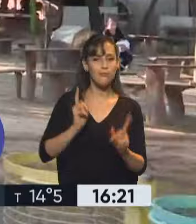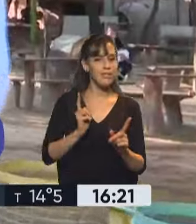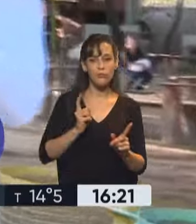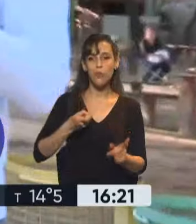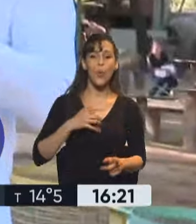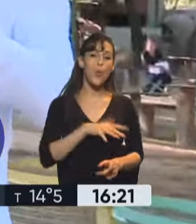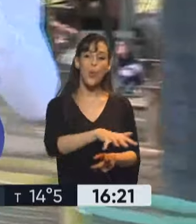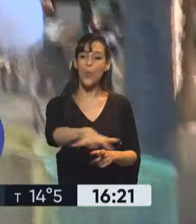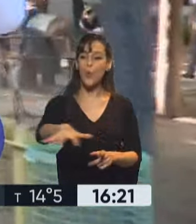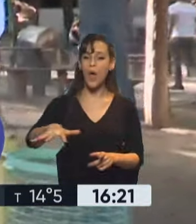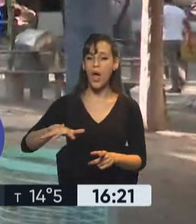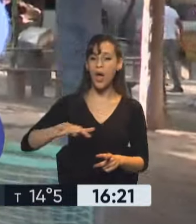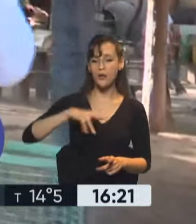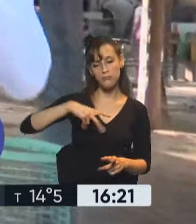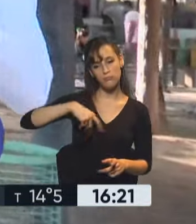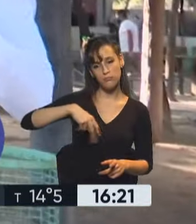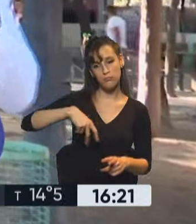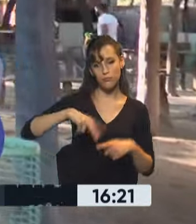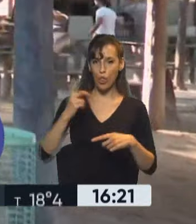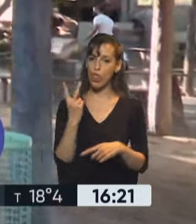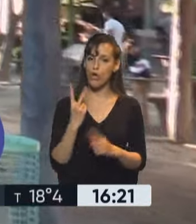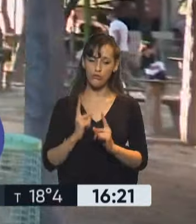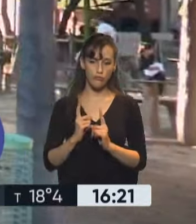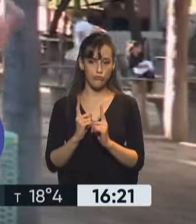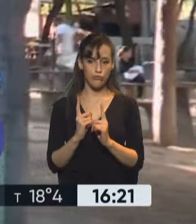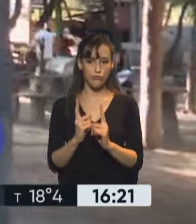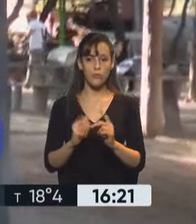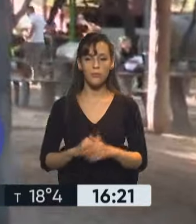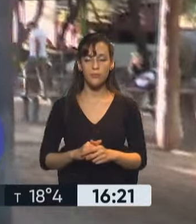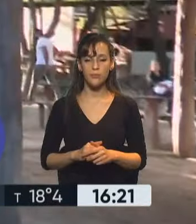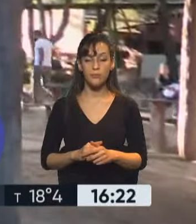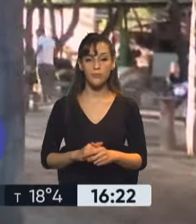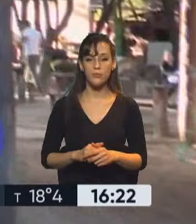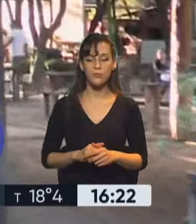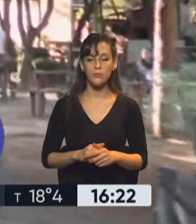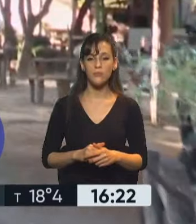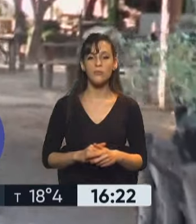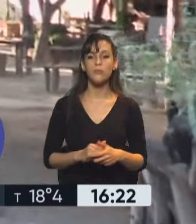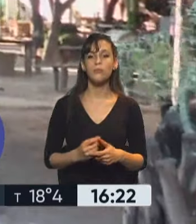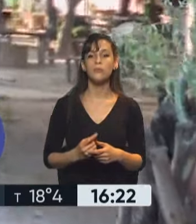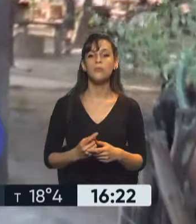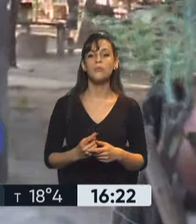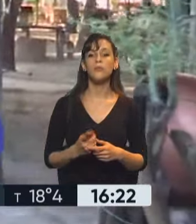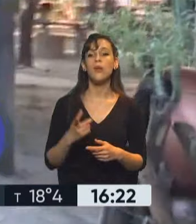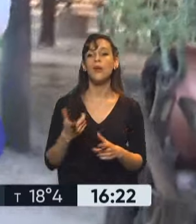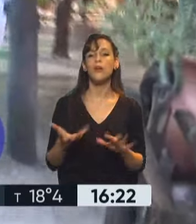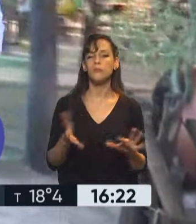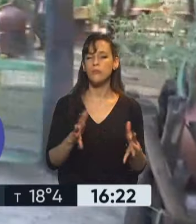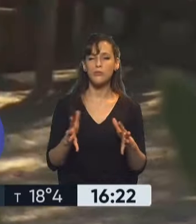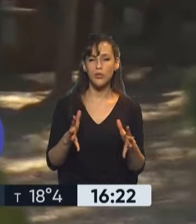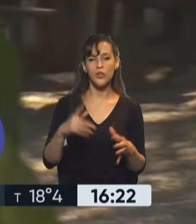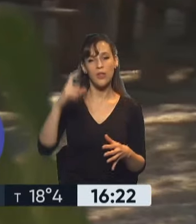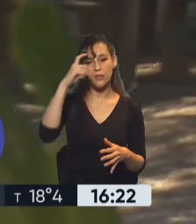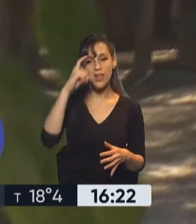decía, tiene una longitud, una cantidad de una hectárea. O sea, estamos hablando de